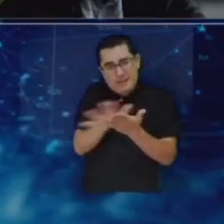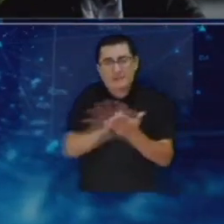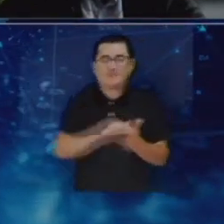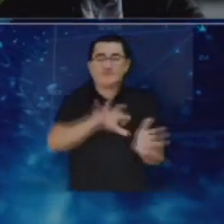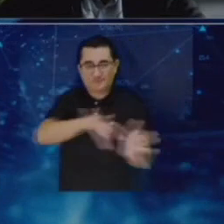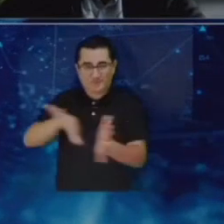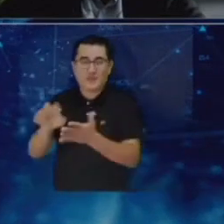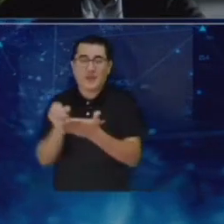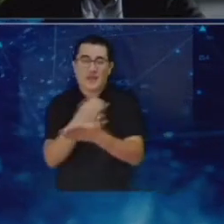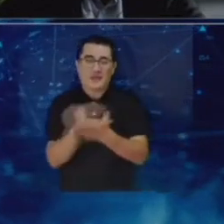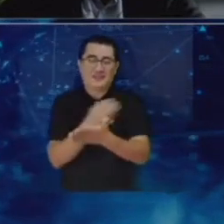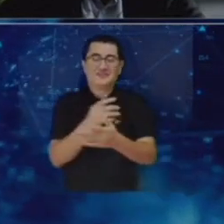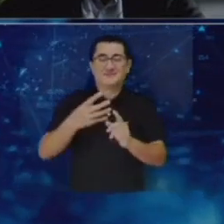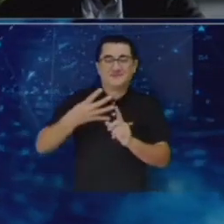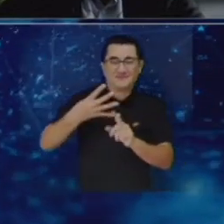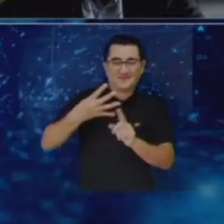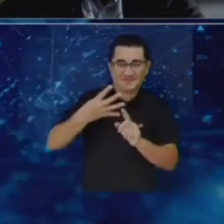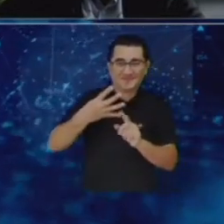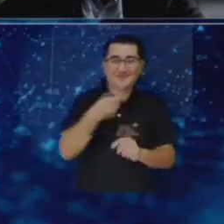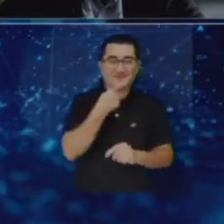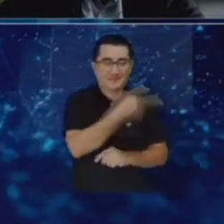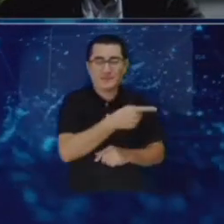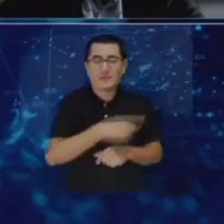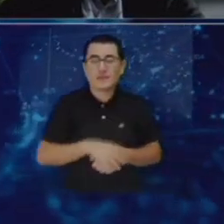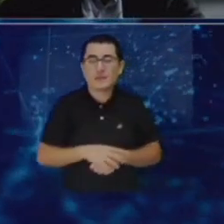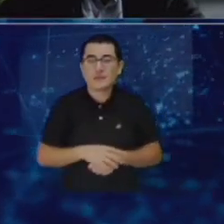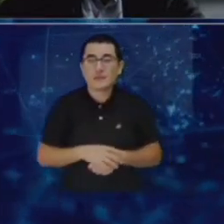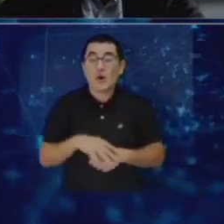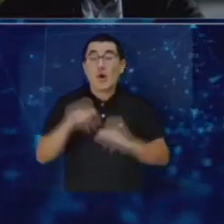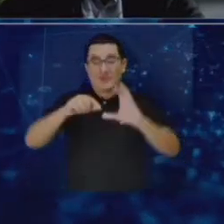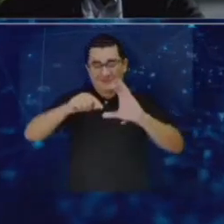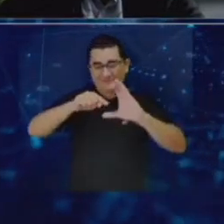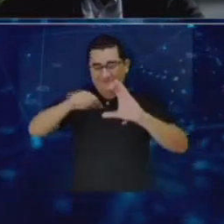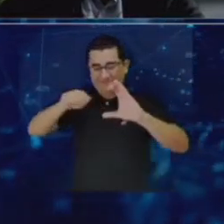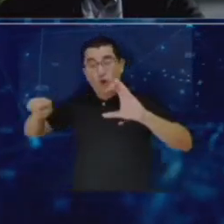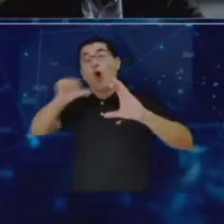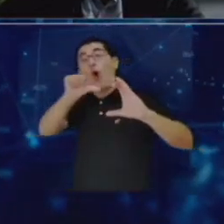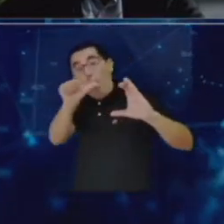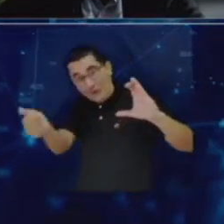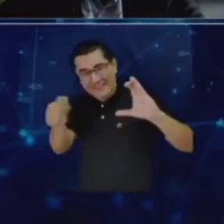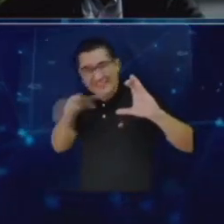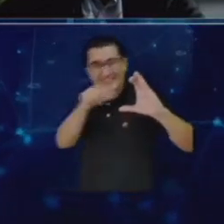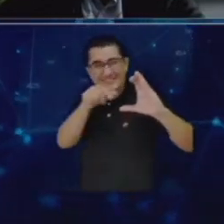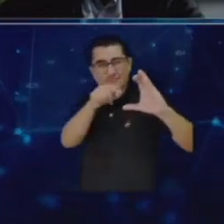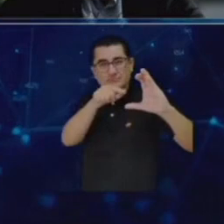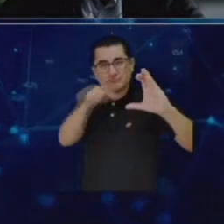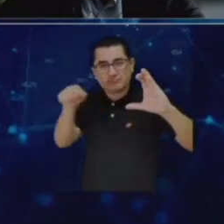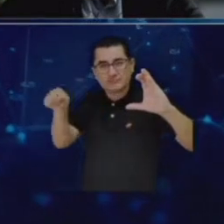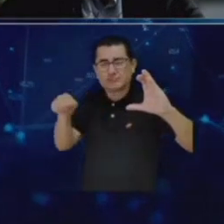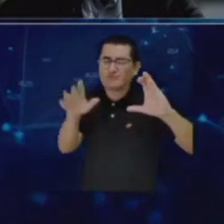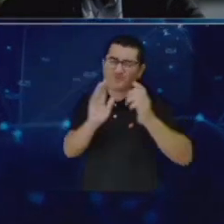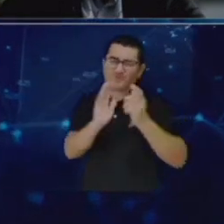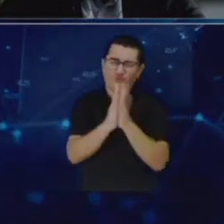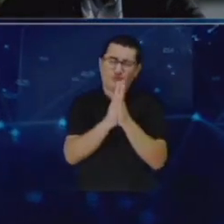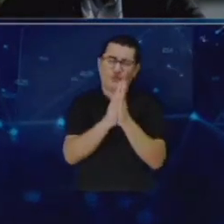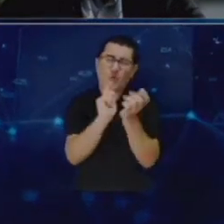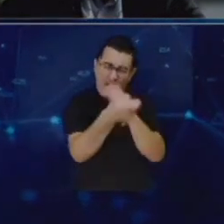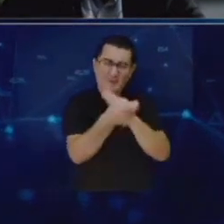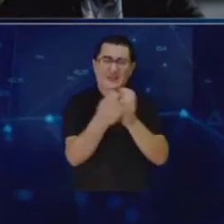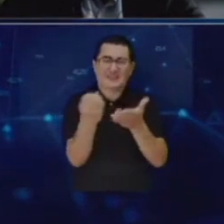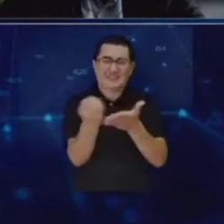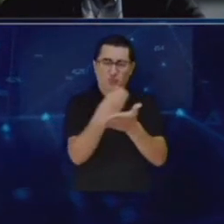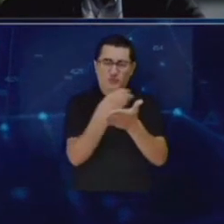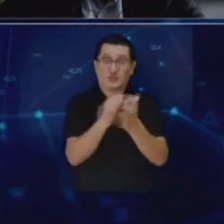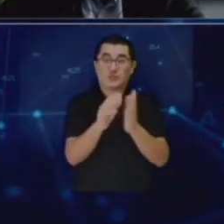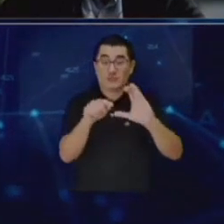Otra de las bandas de frecuencia que tenemos para este punto es, ¿podemos cambiar la diapositiva, por favor? La banda